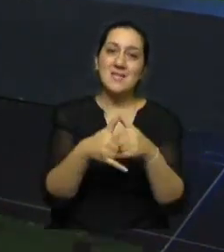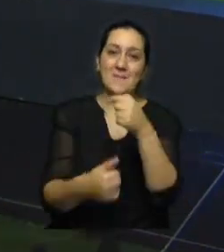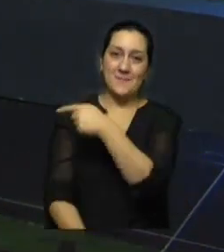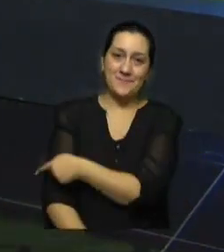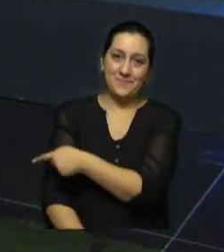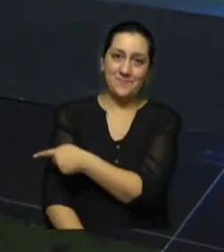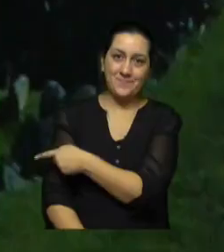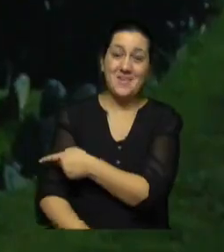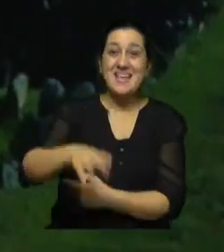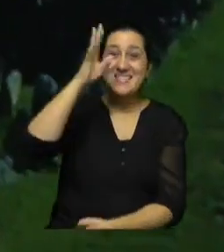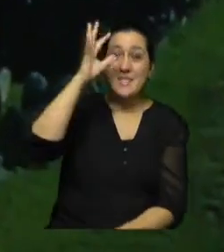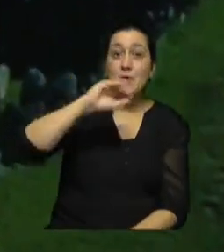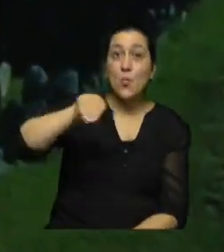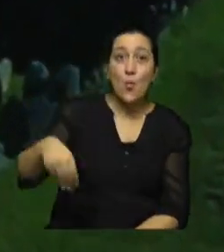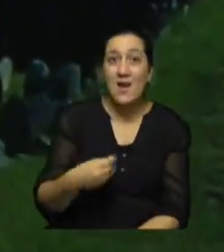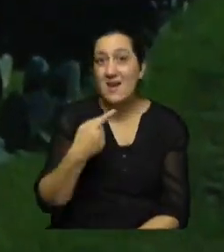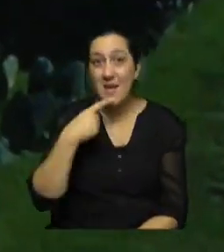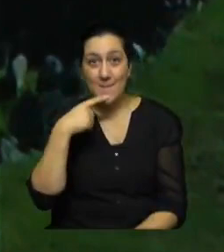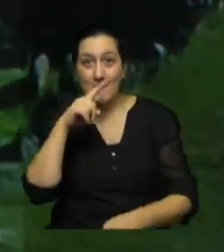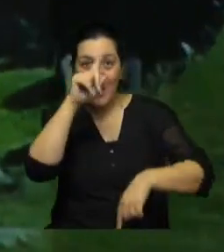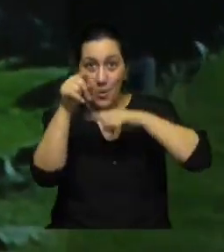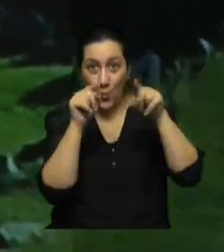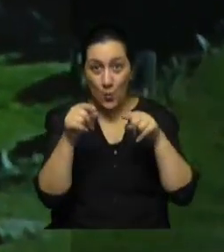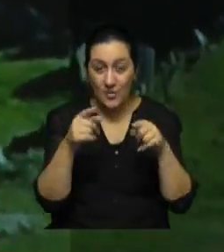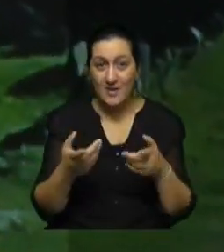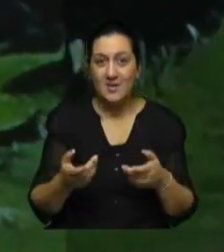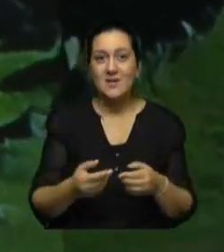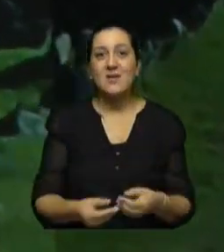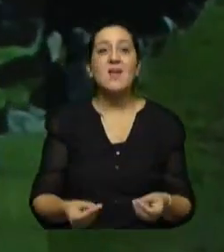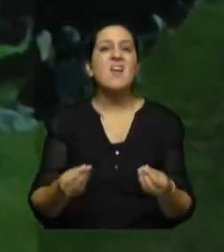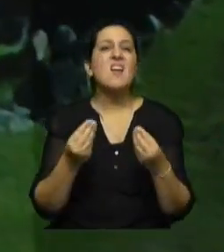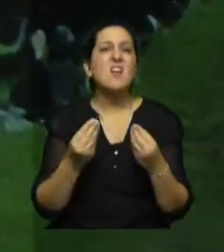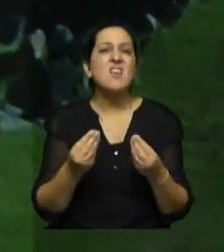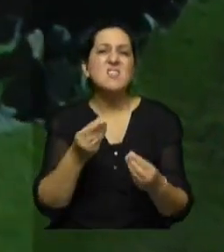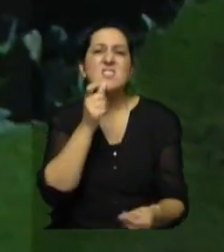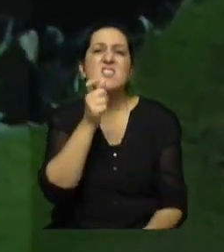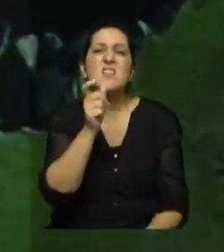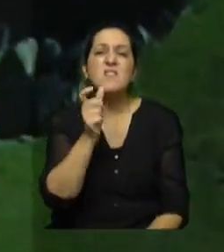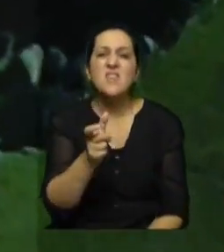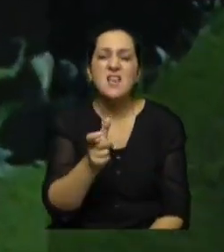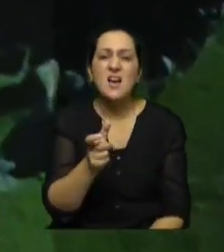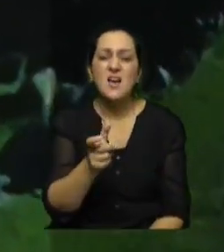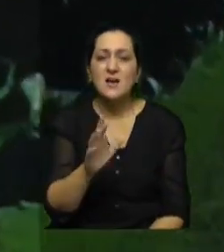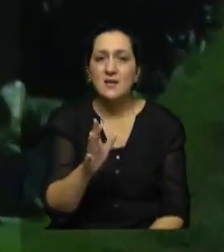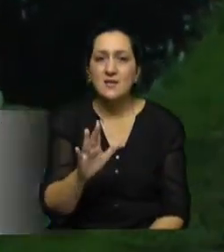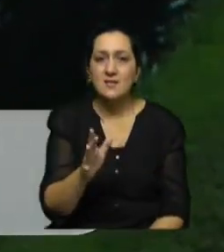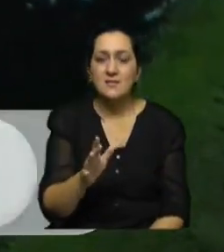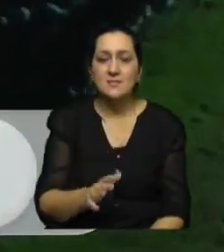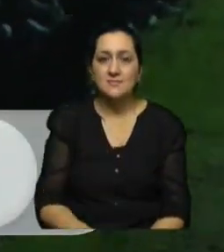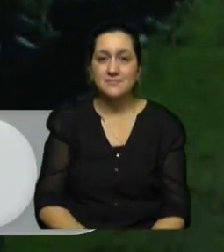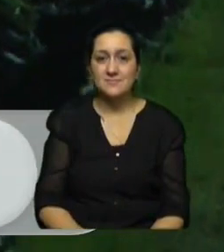091-899-213. ¿Y sabe cuál es nuestra consigna del día? Yo la sé, pero dila tú. ¿Qué es ser... Viene livianito el tema de